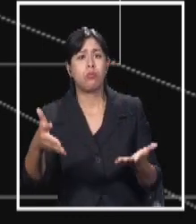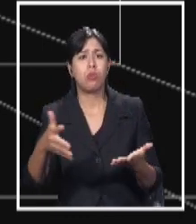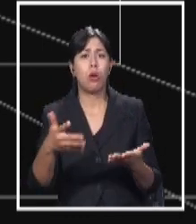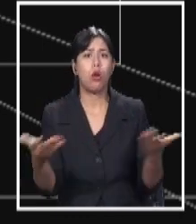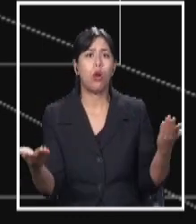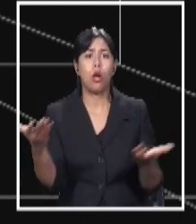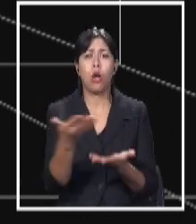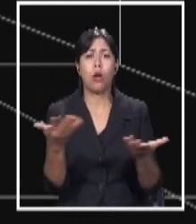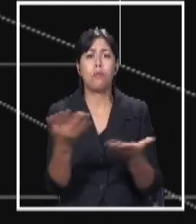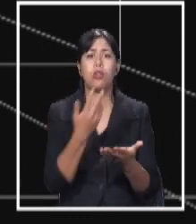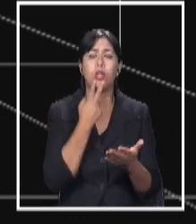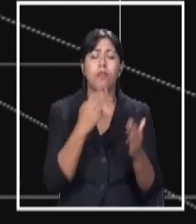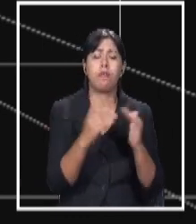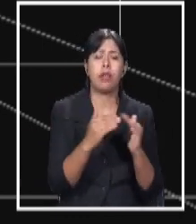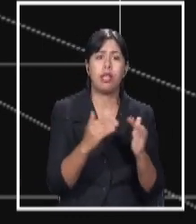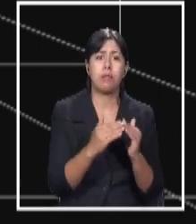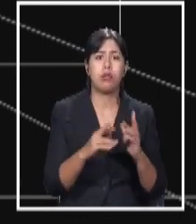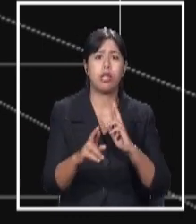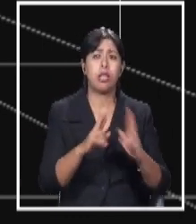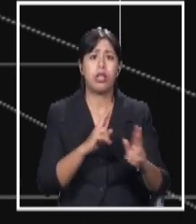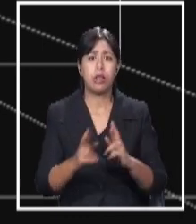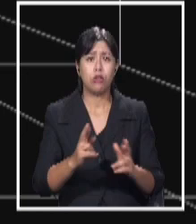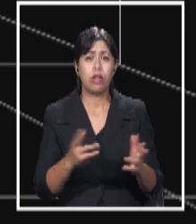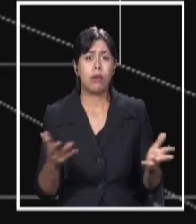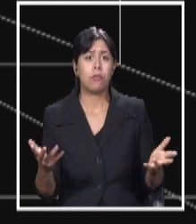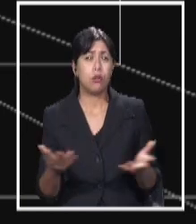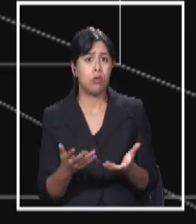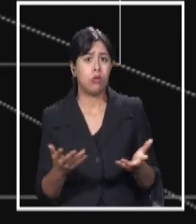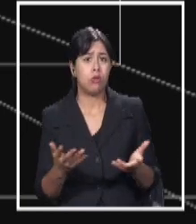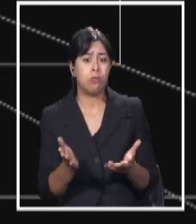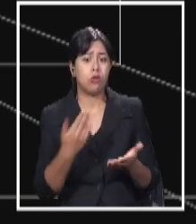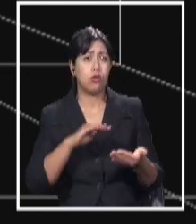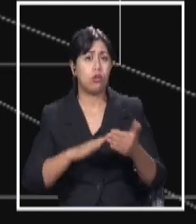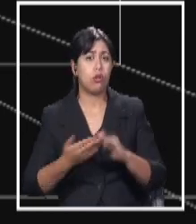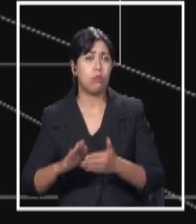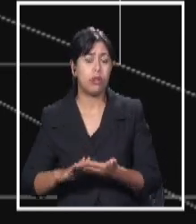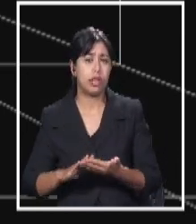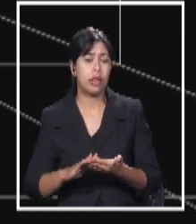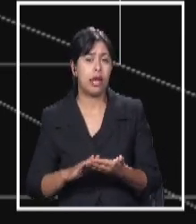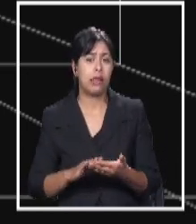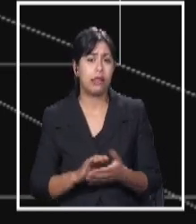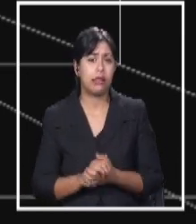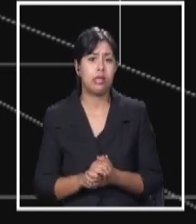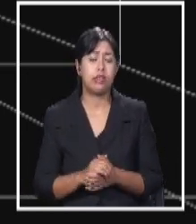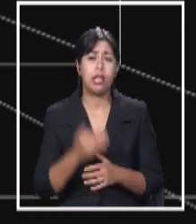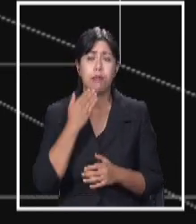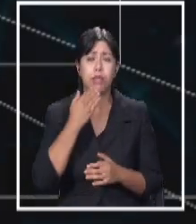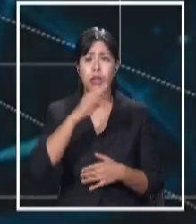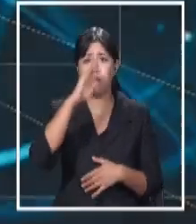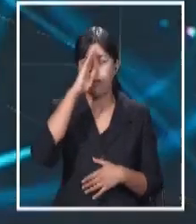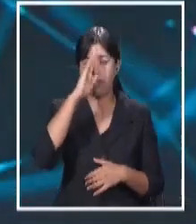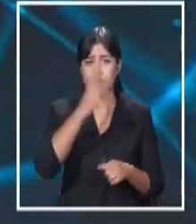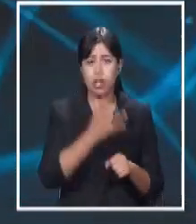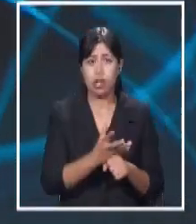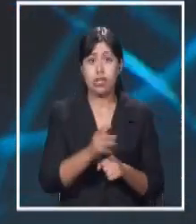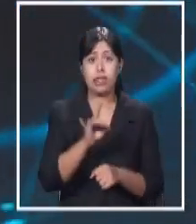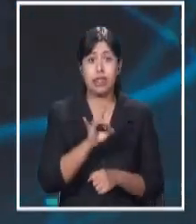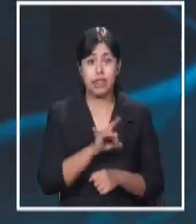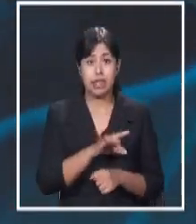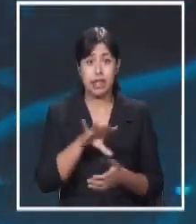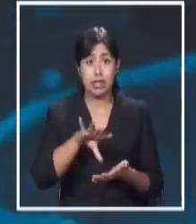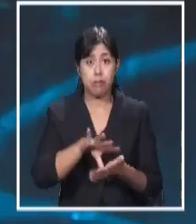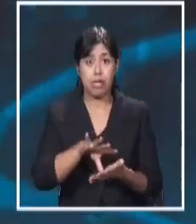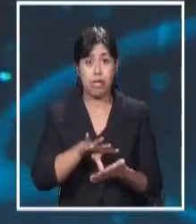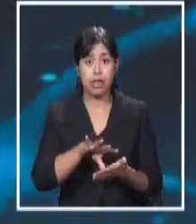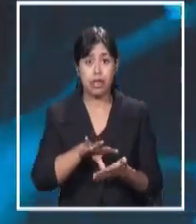nuestras viviendas, cómo vivimos, cómo nos relacionamos como comunidad entre unos y otros, los niveles de confianza. Chile es un país que